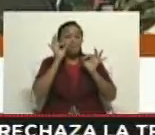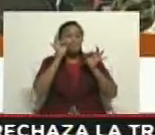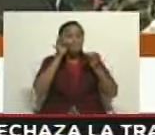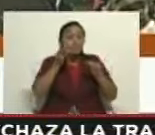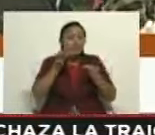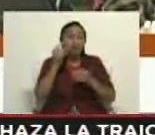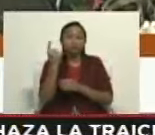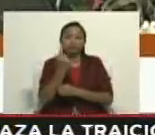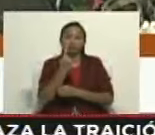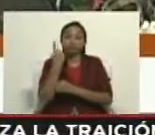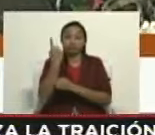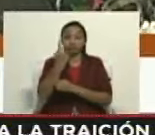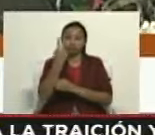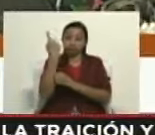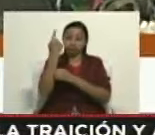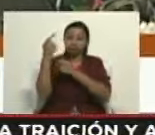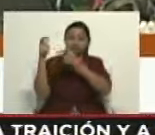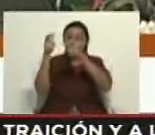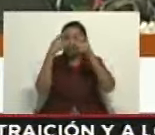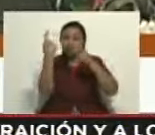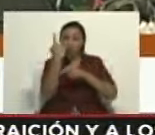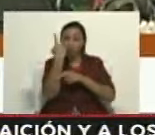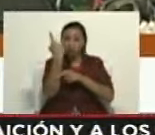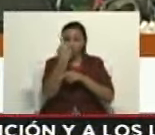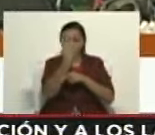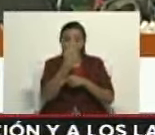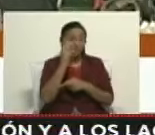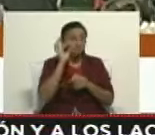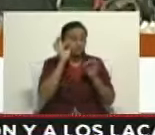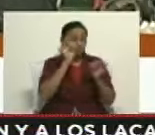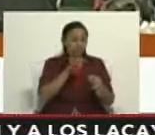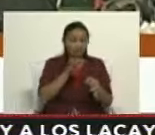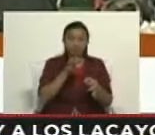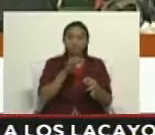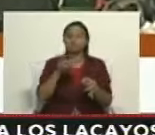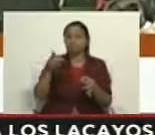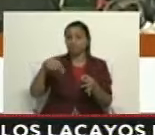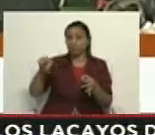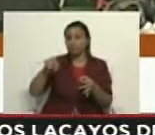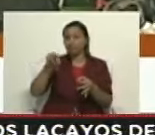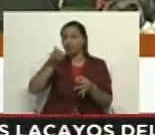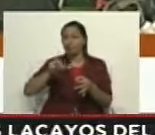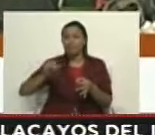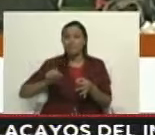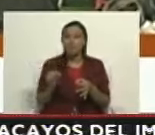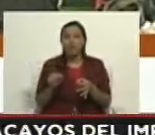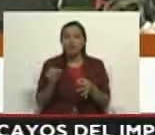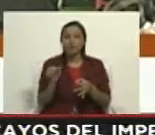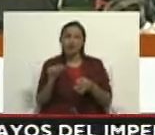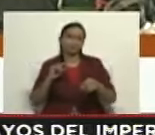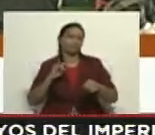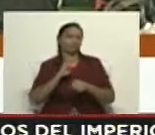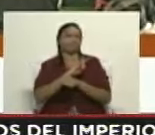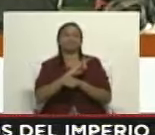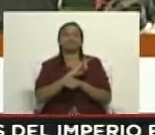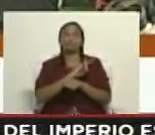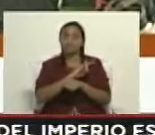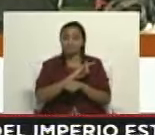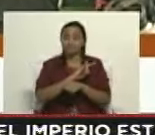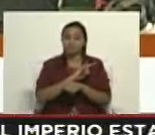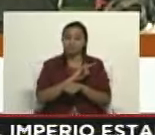entonces, la Policía Metropolitana, como estamos conspirando, oigan esta, este detallito, como estamos